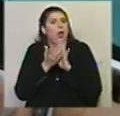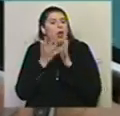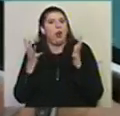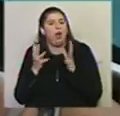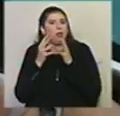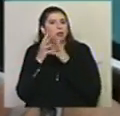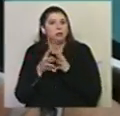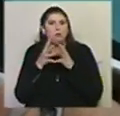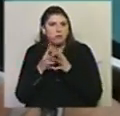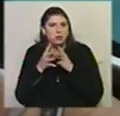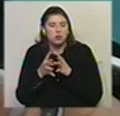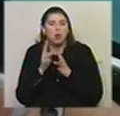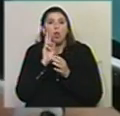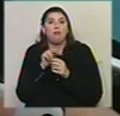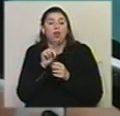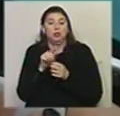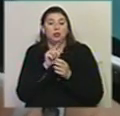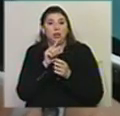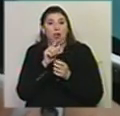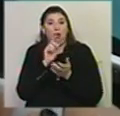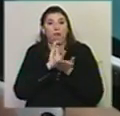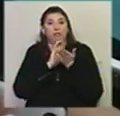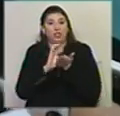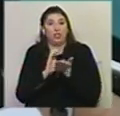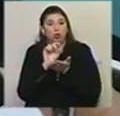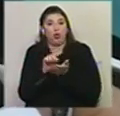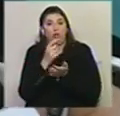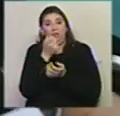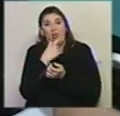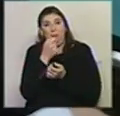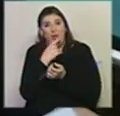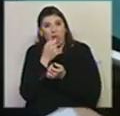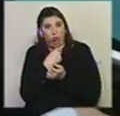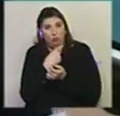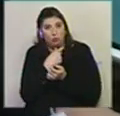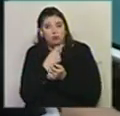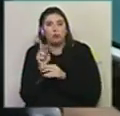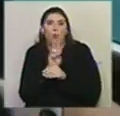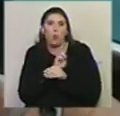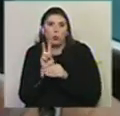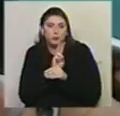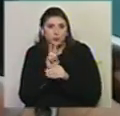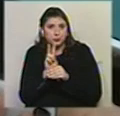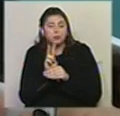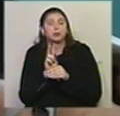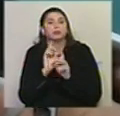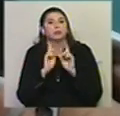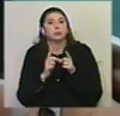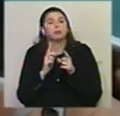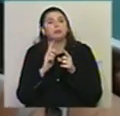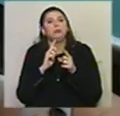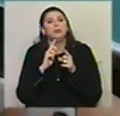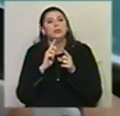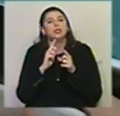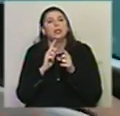bueno, que esa canasta de prestaciones tengan todos los medicamentos que curan, todos los medicamentos que prolonguen la vida en